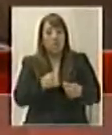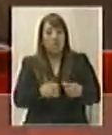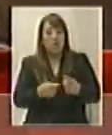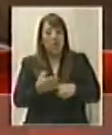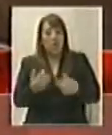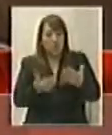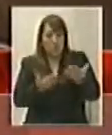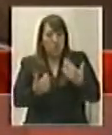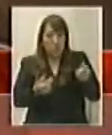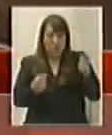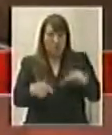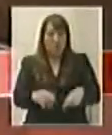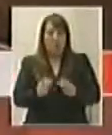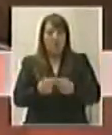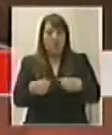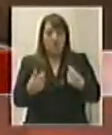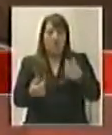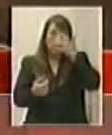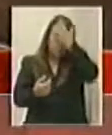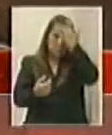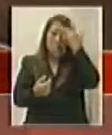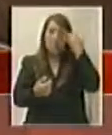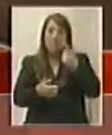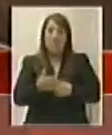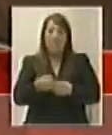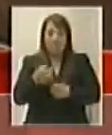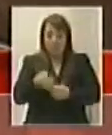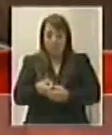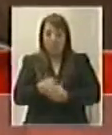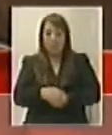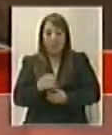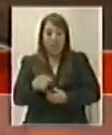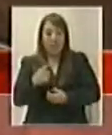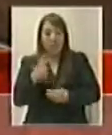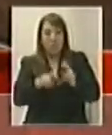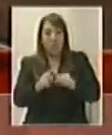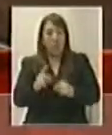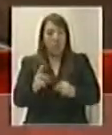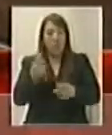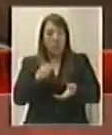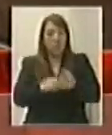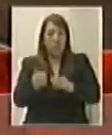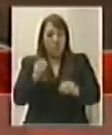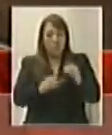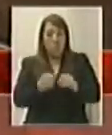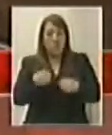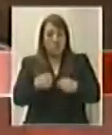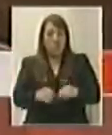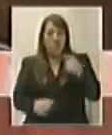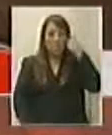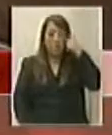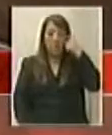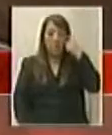nos demuestren a la representación nacional que efectivamente es un peritaje y no un maquillaje. Sigo